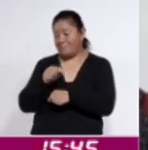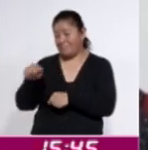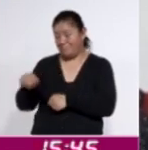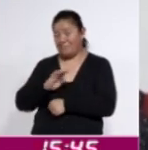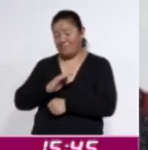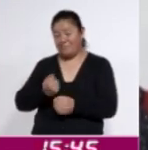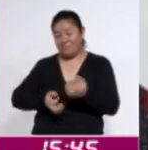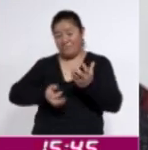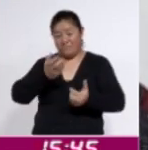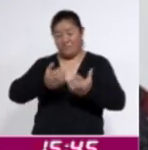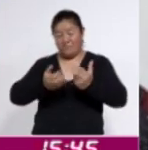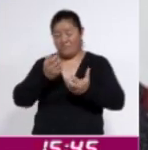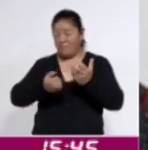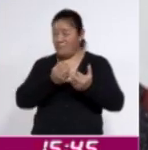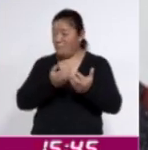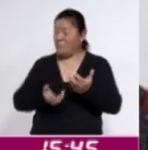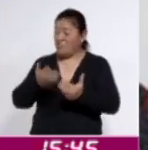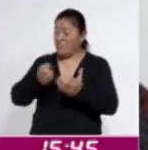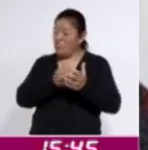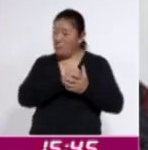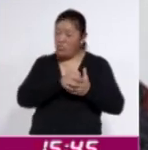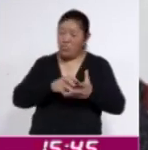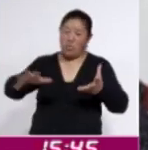puede provocar también que haya